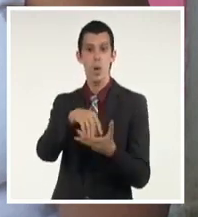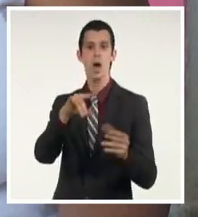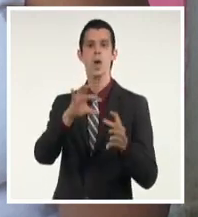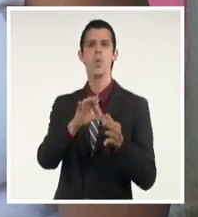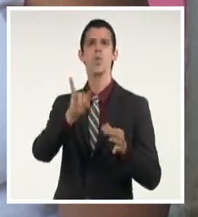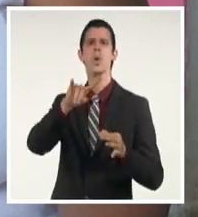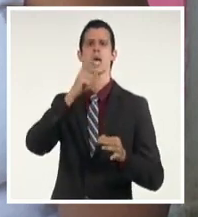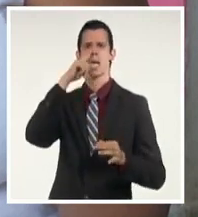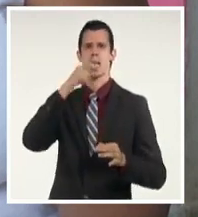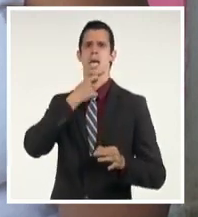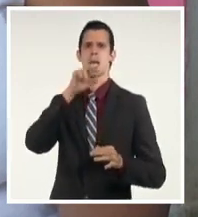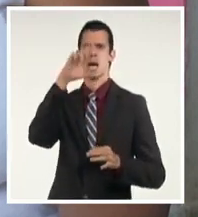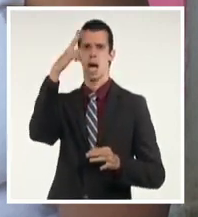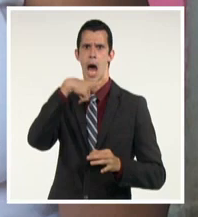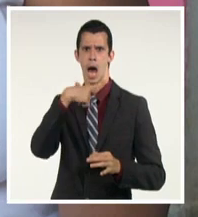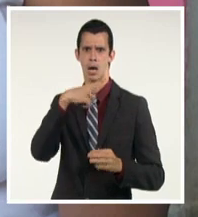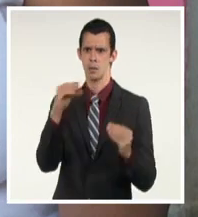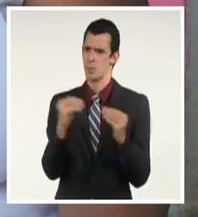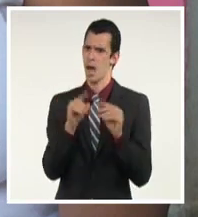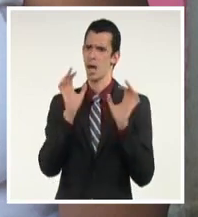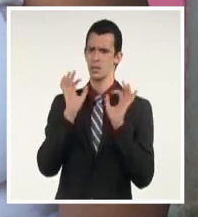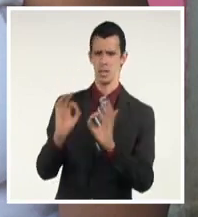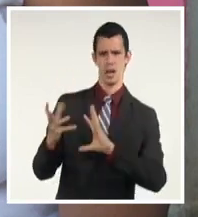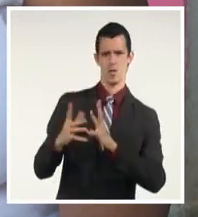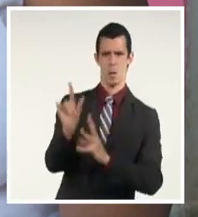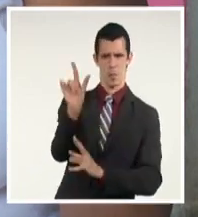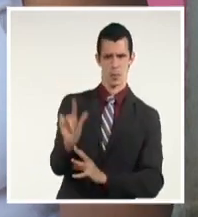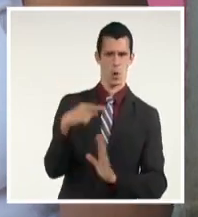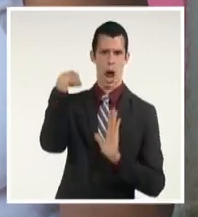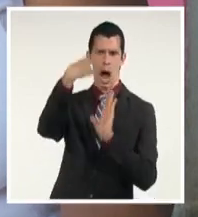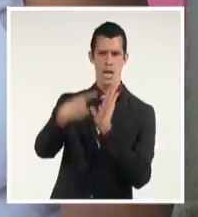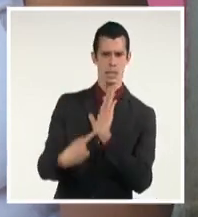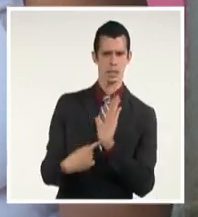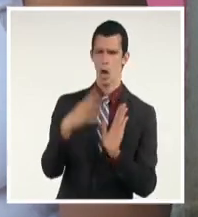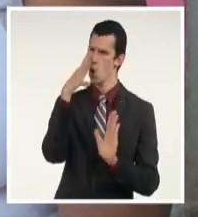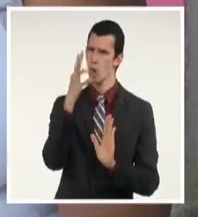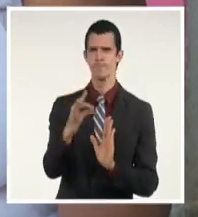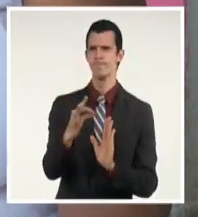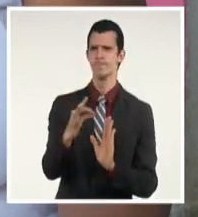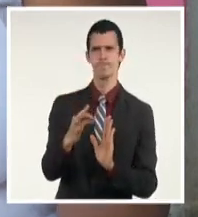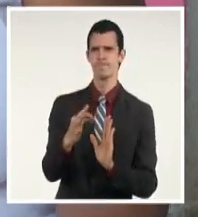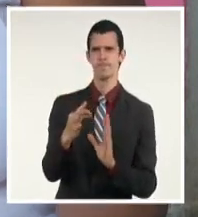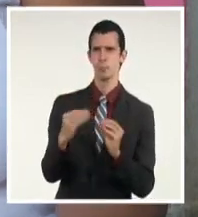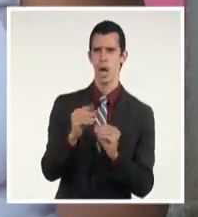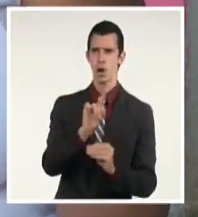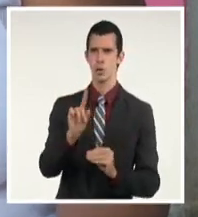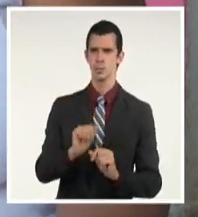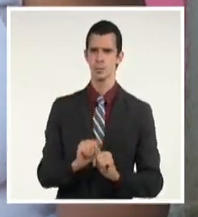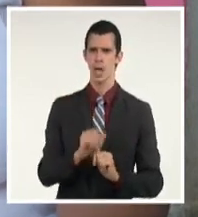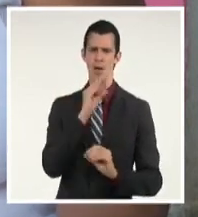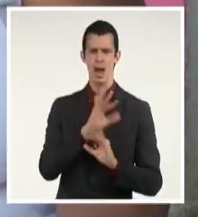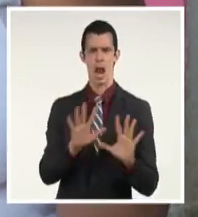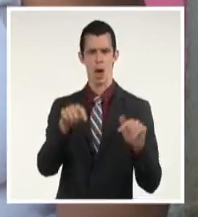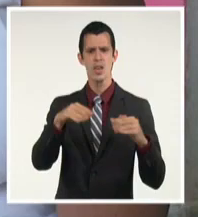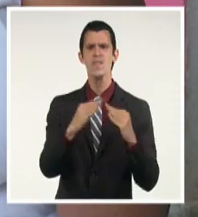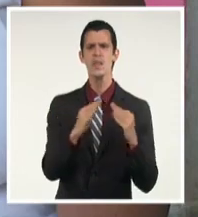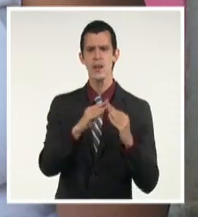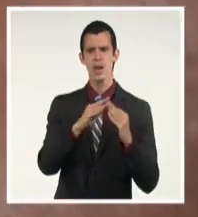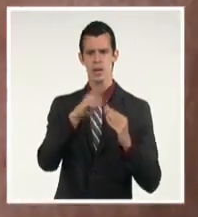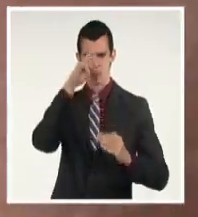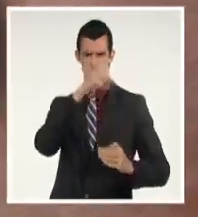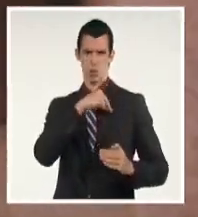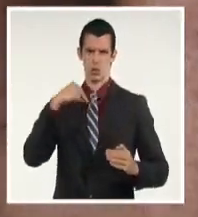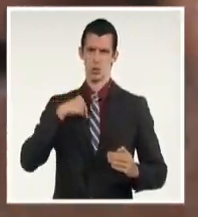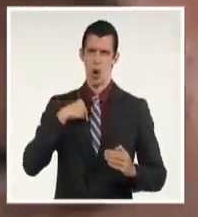tantos médicos amorosos dispuestos a salvar la vida de tantos seres humanos. Hay tantos maestros que